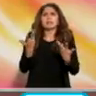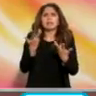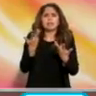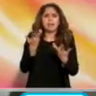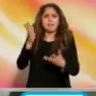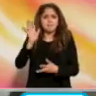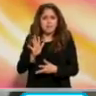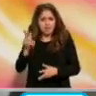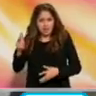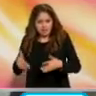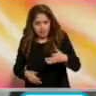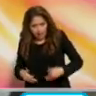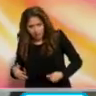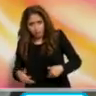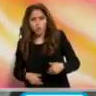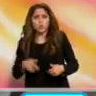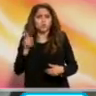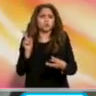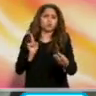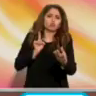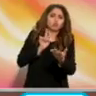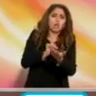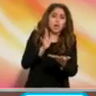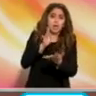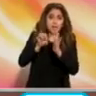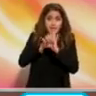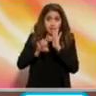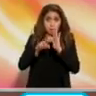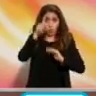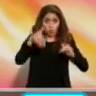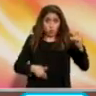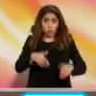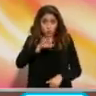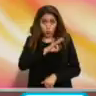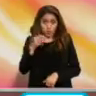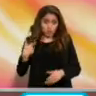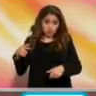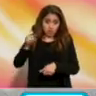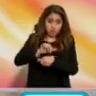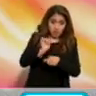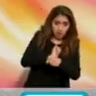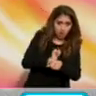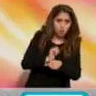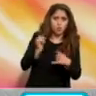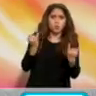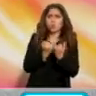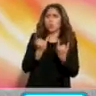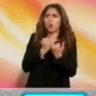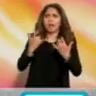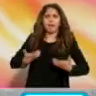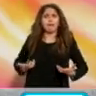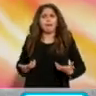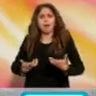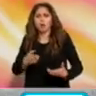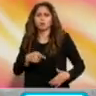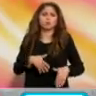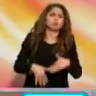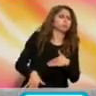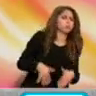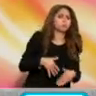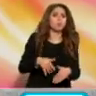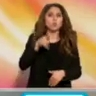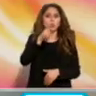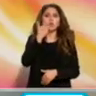de, ¿no? que forman parte de que no solamente dentro de un teatro tú puedes actuar, sino que hay que actuar en las calles, que hay que tener